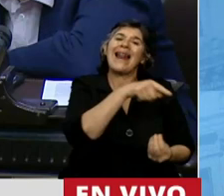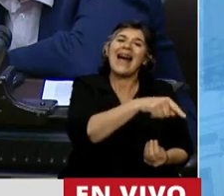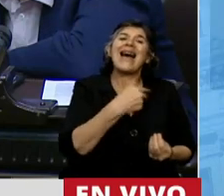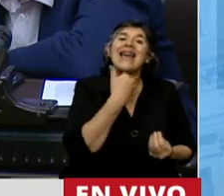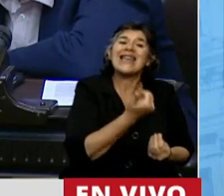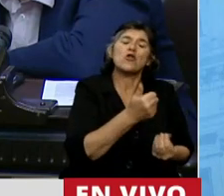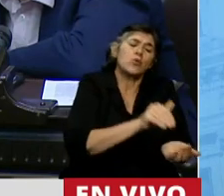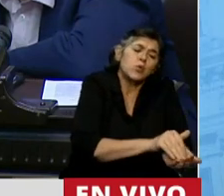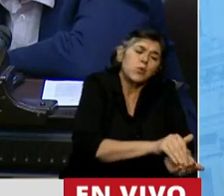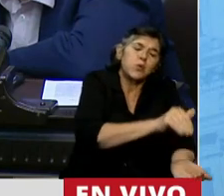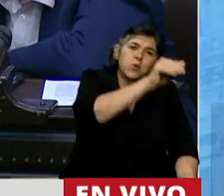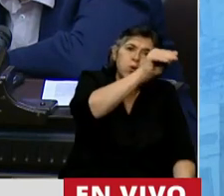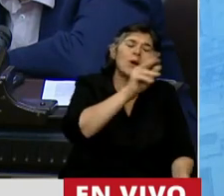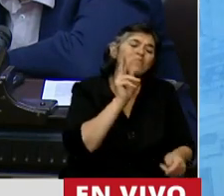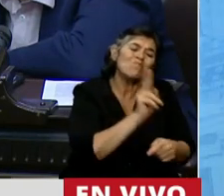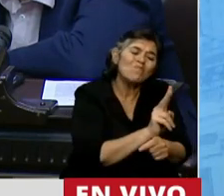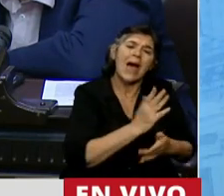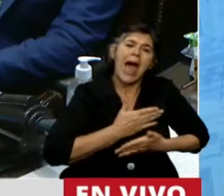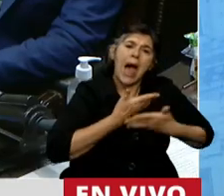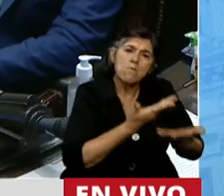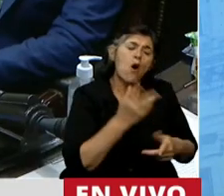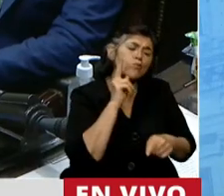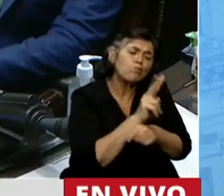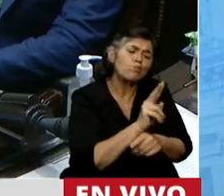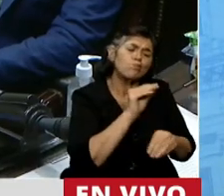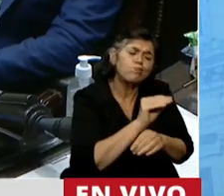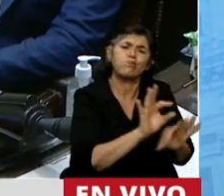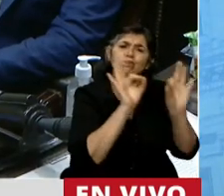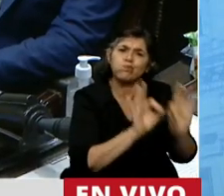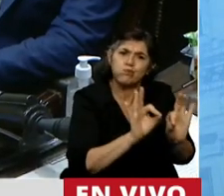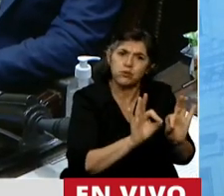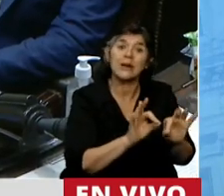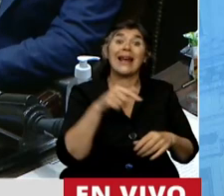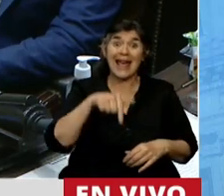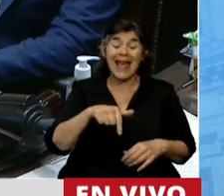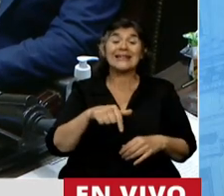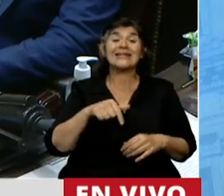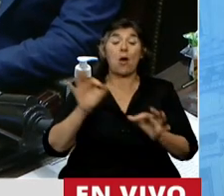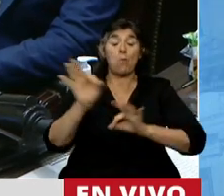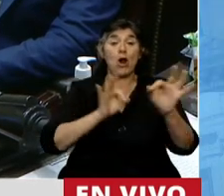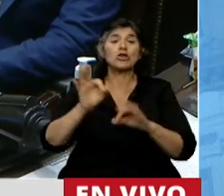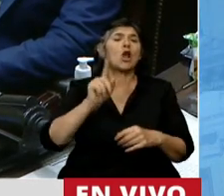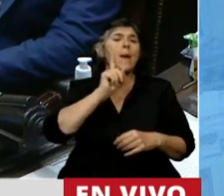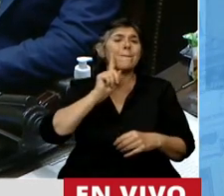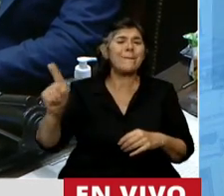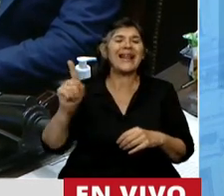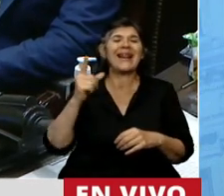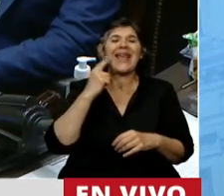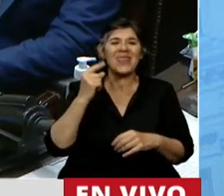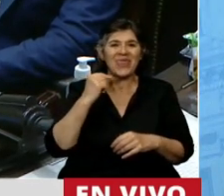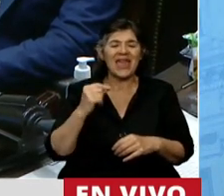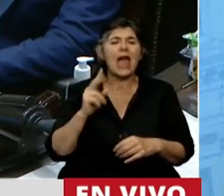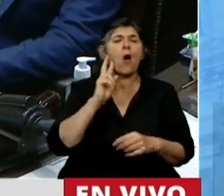amor y con juegos adecuados adamo señor presidente que este proyecto de los mil días este proyecto